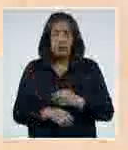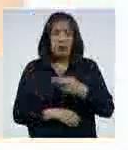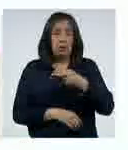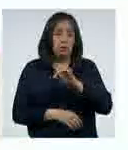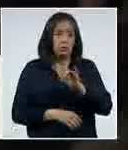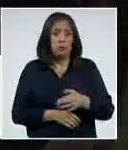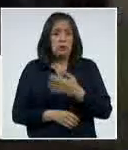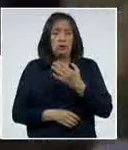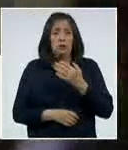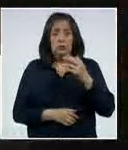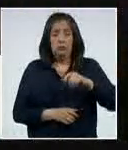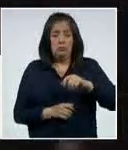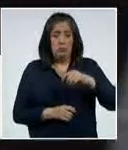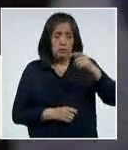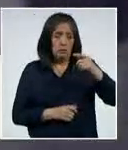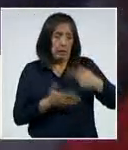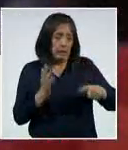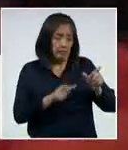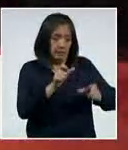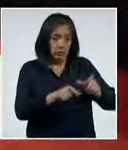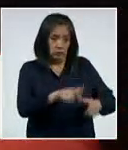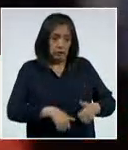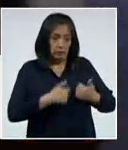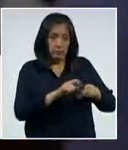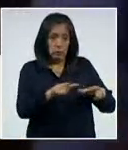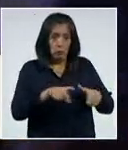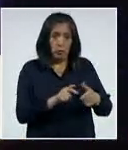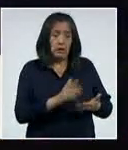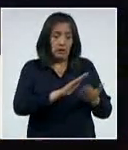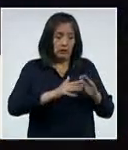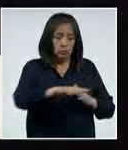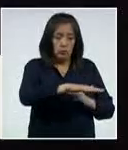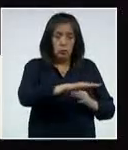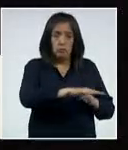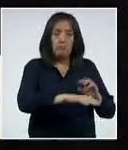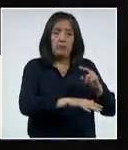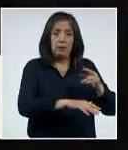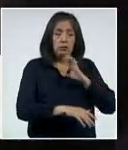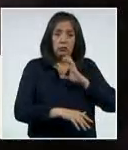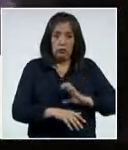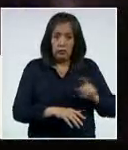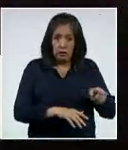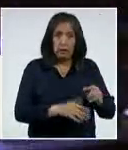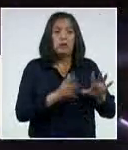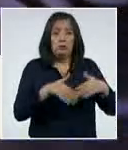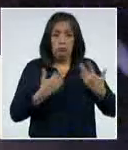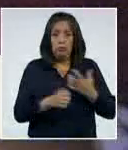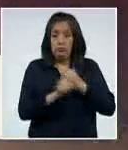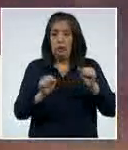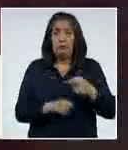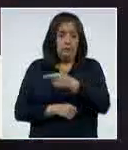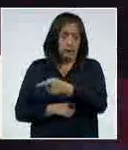lunas polarizadas. Fueron los vecinos de la zona del Vallecito en Chosica quienes actuaron a tiempo y pudieron rescatar a esta pequeña